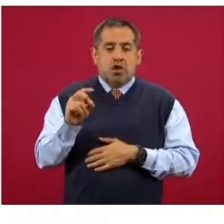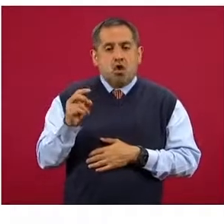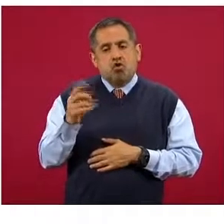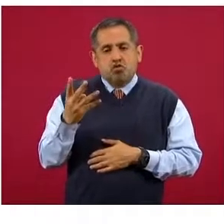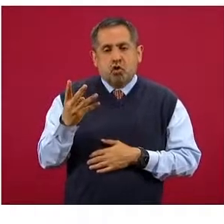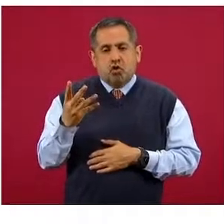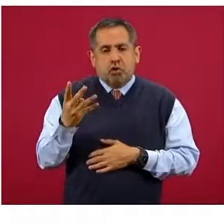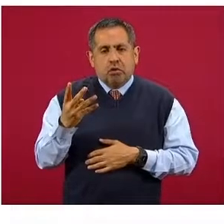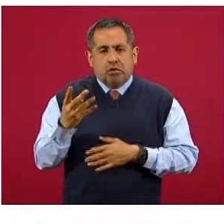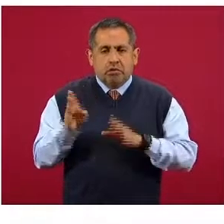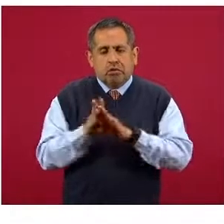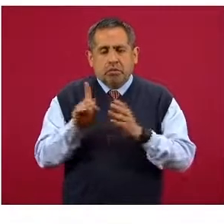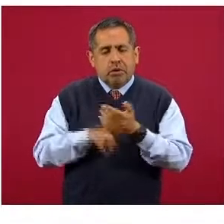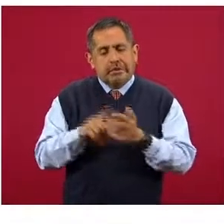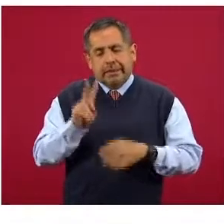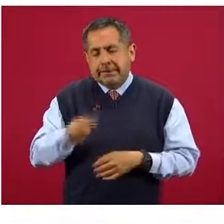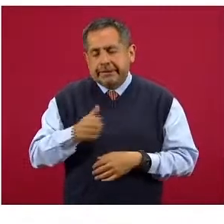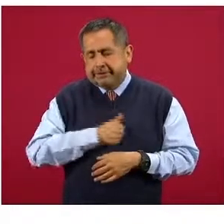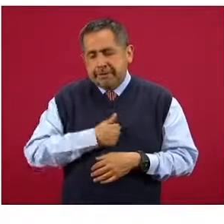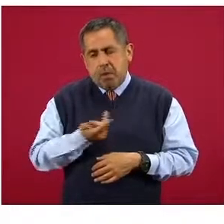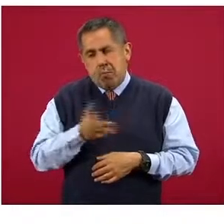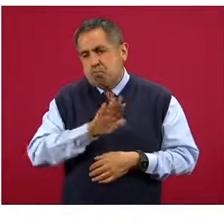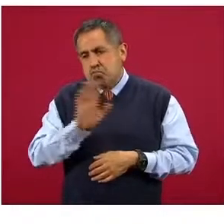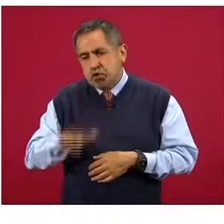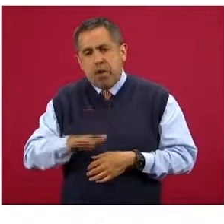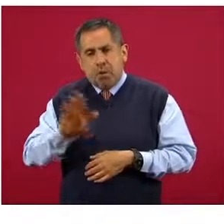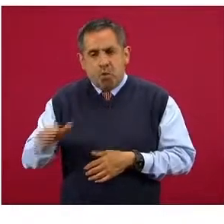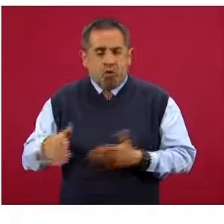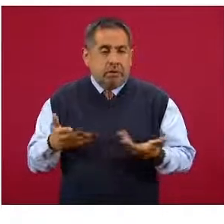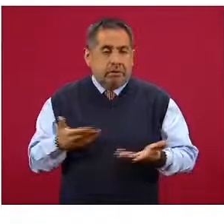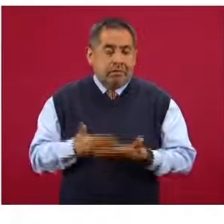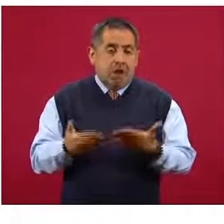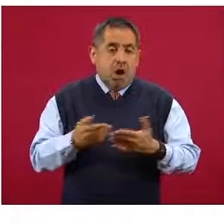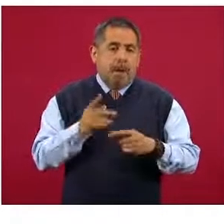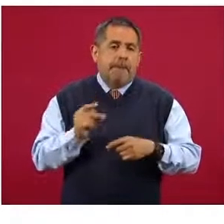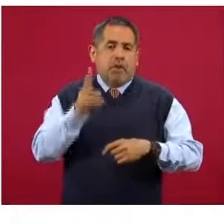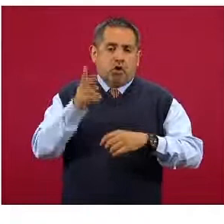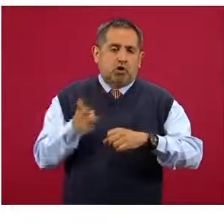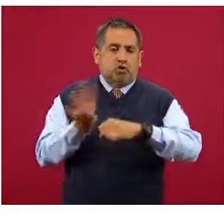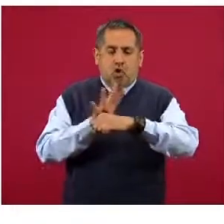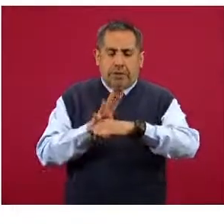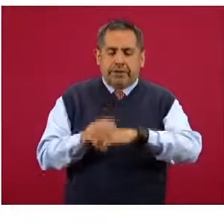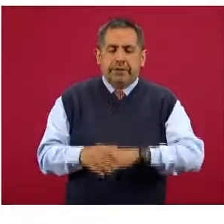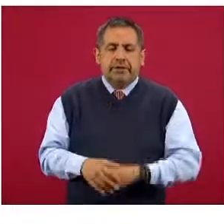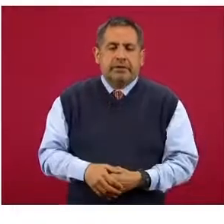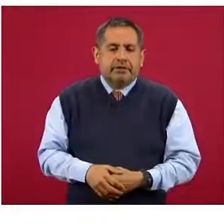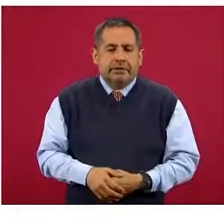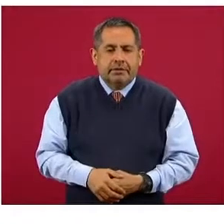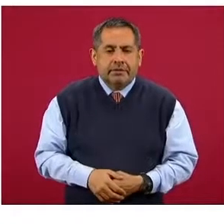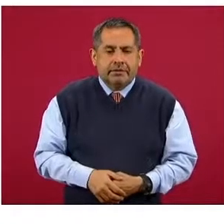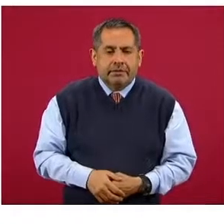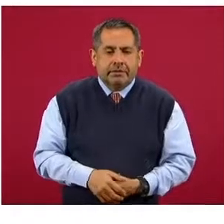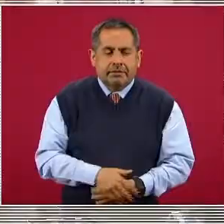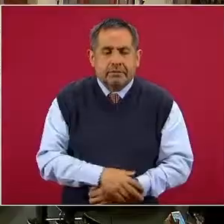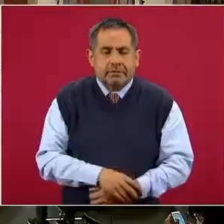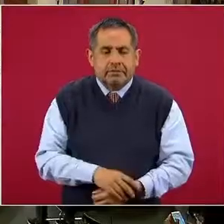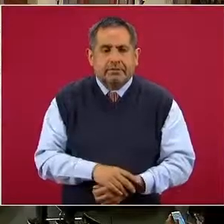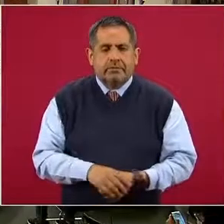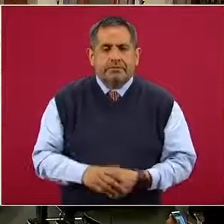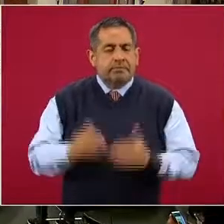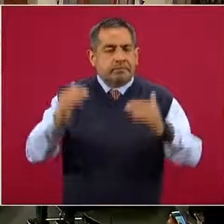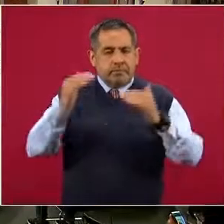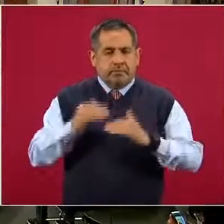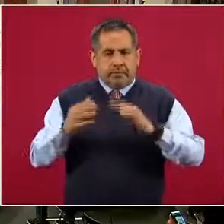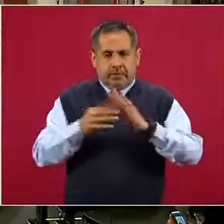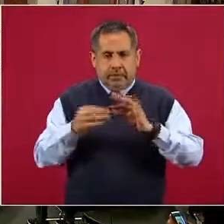82.348 lamentables defunciones que hasta el momento han ocurrido a consecuencia de la epidemia en México. Veamos la